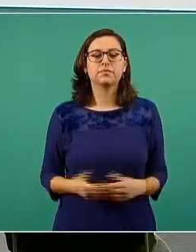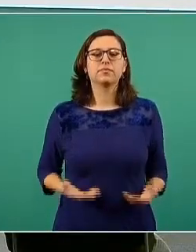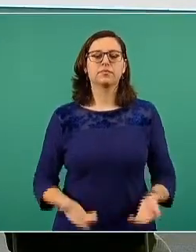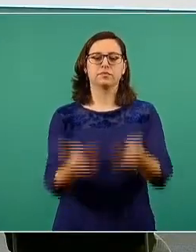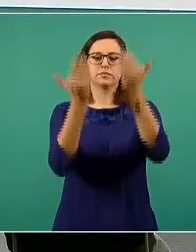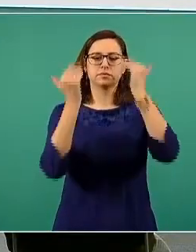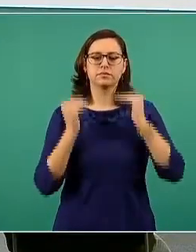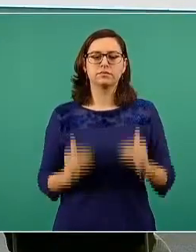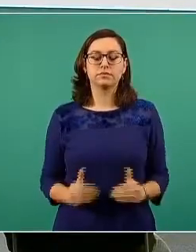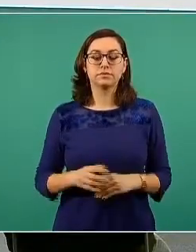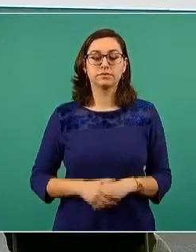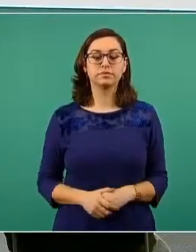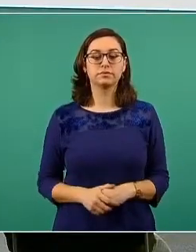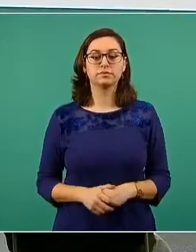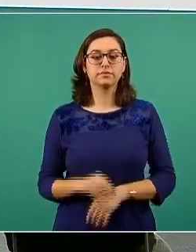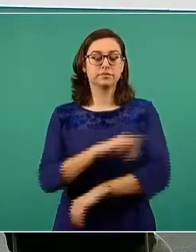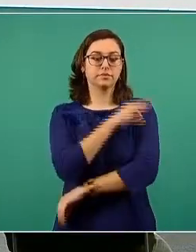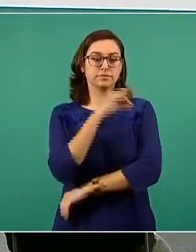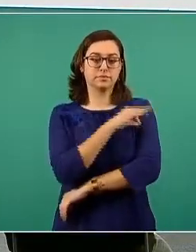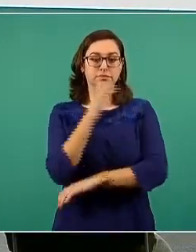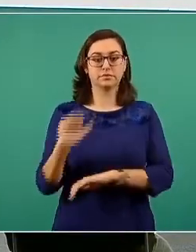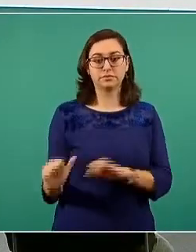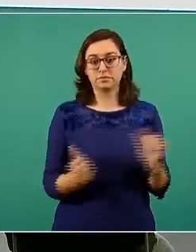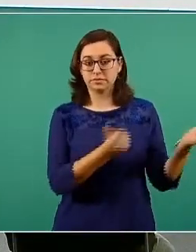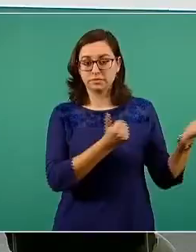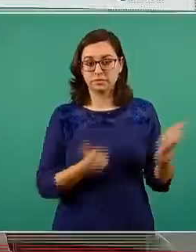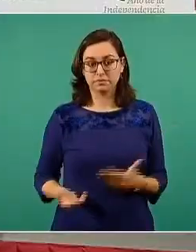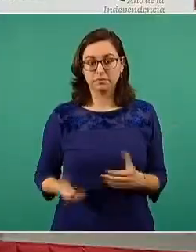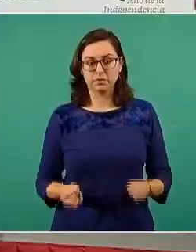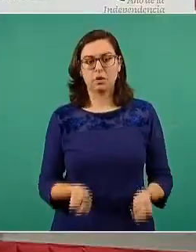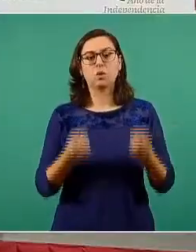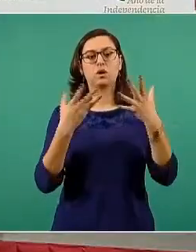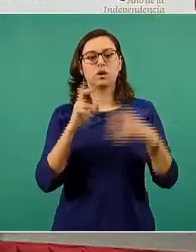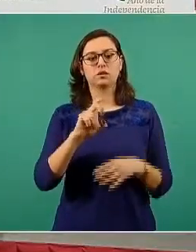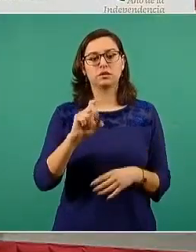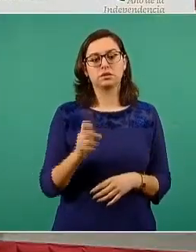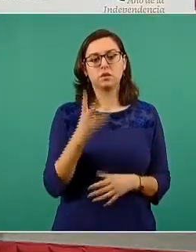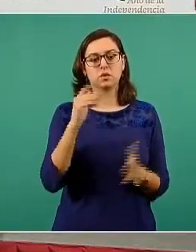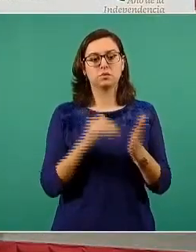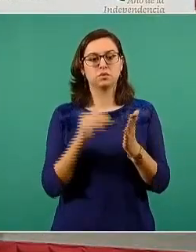Aquí están las dosis que hemos recibido hasta el momento,